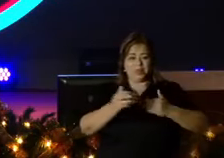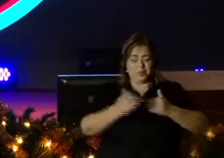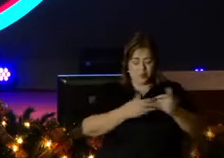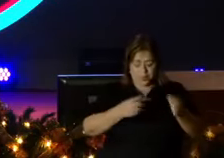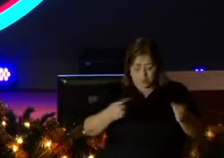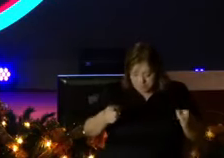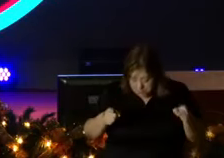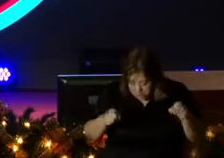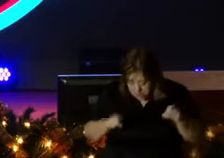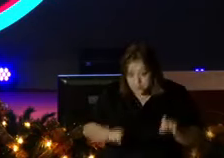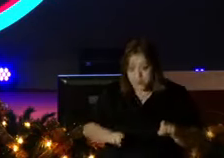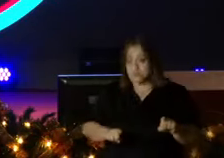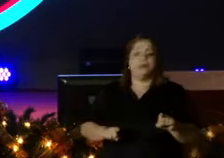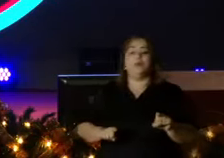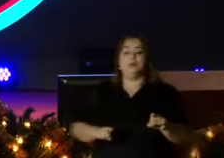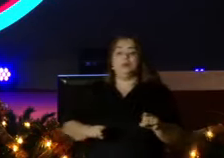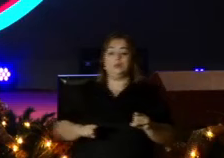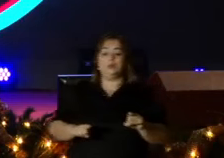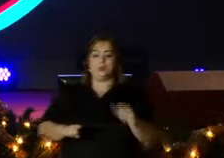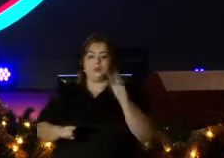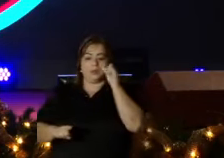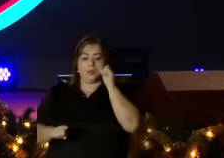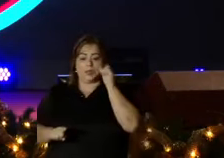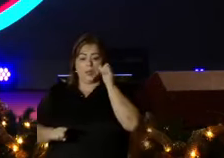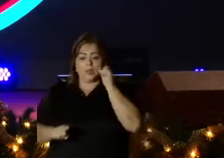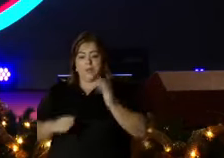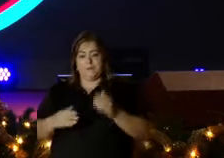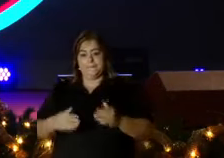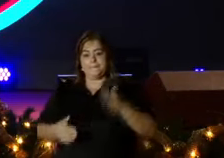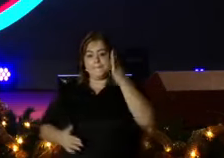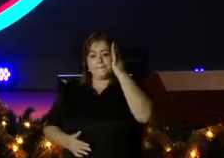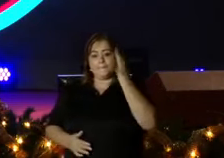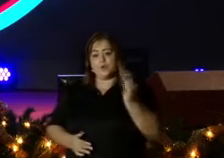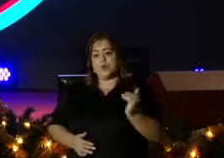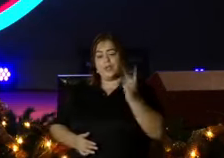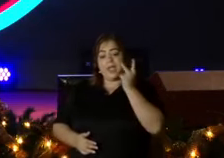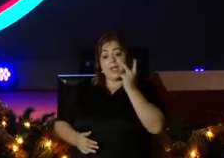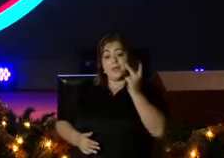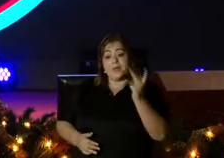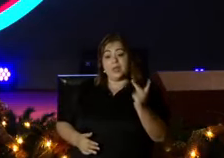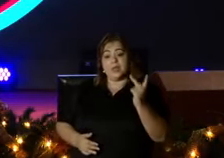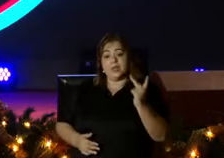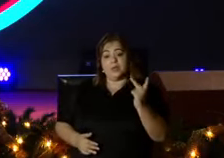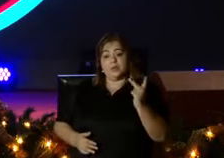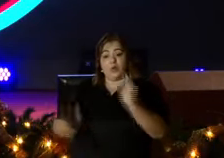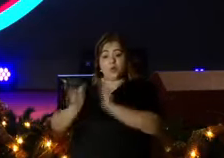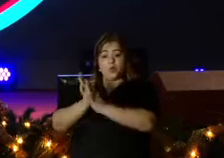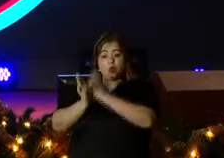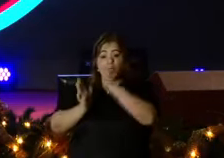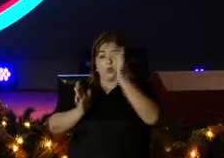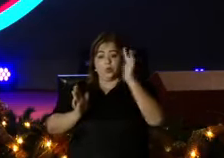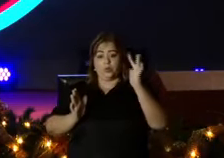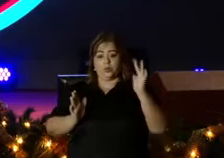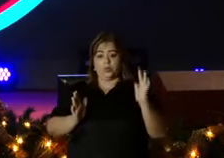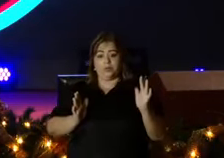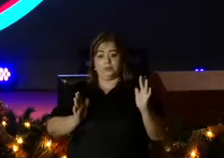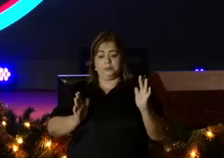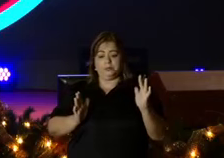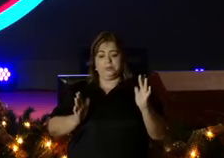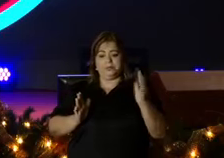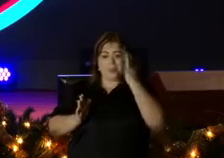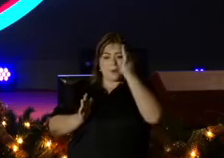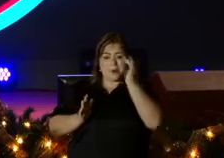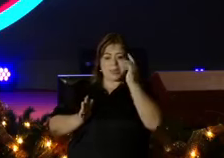dale gracias al Señor, aleluya. Oh, porque estamos de pie por su gloria. Mire, dale gloria a Dios porque tú estás aquí hoy.